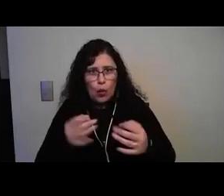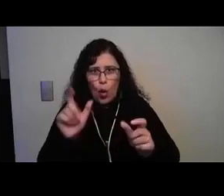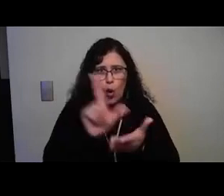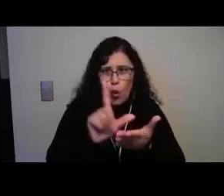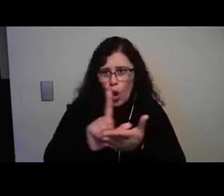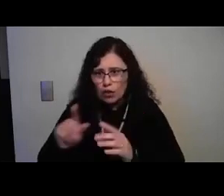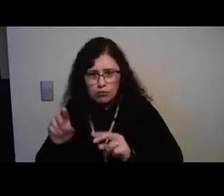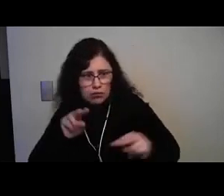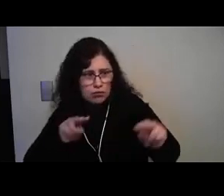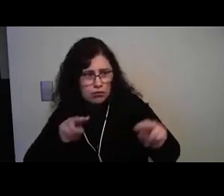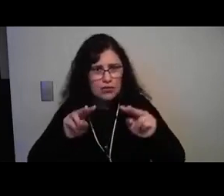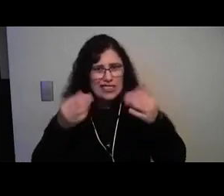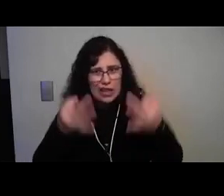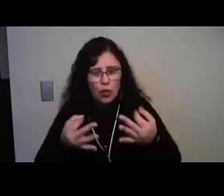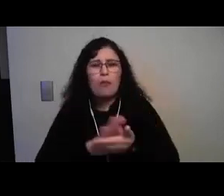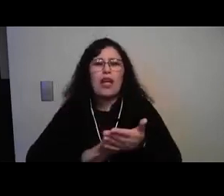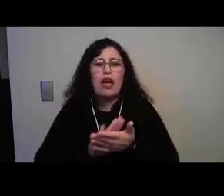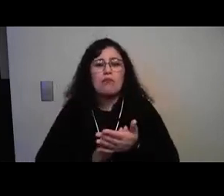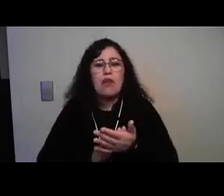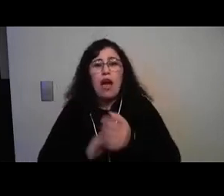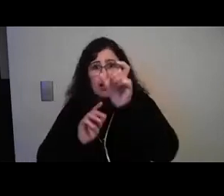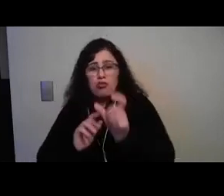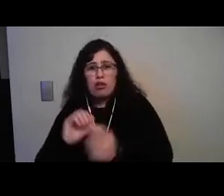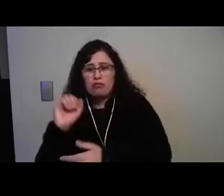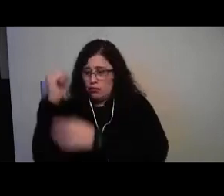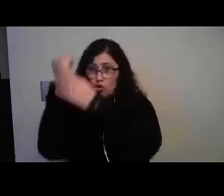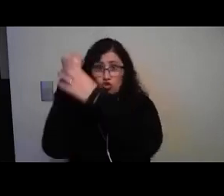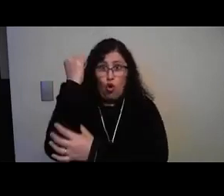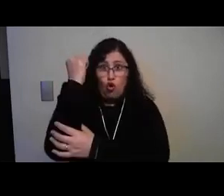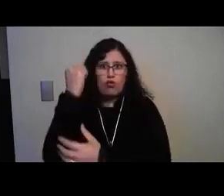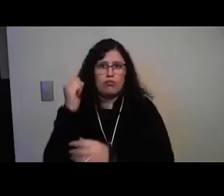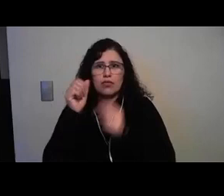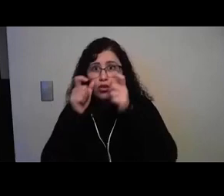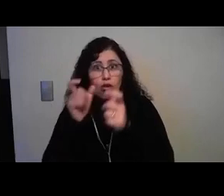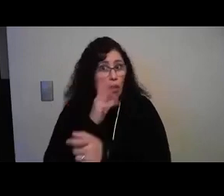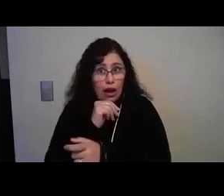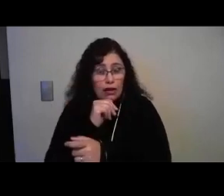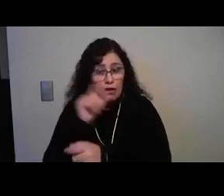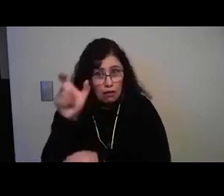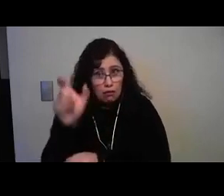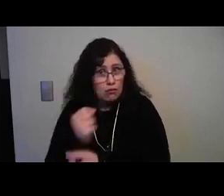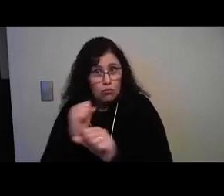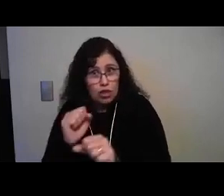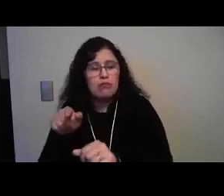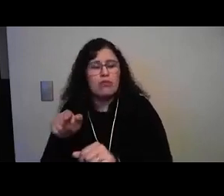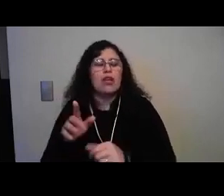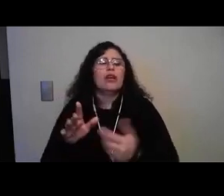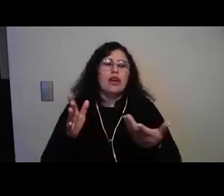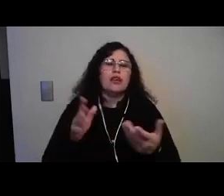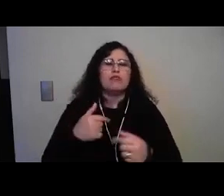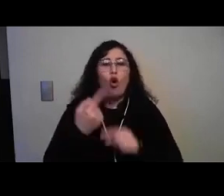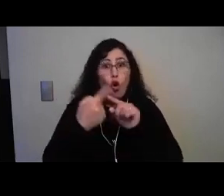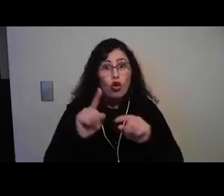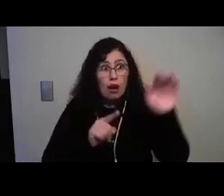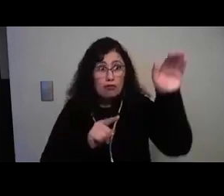paciente no tiene todavía un control de tronco, ¿cierto? Usted le pedirá a algún auxiliar o asistente que se gane detrás, ubicará la